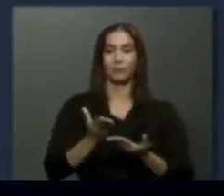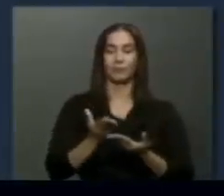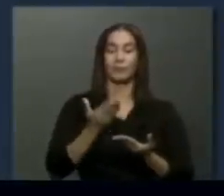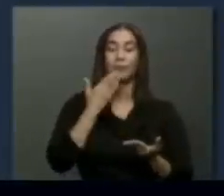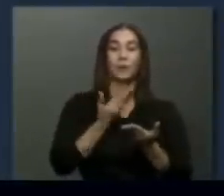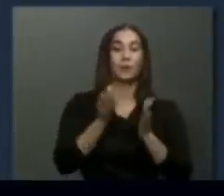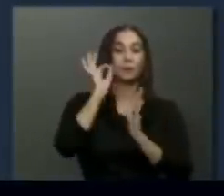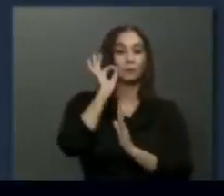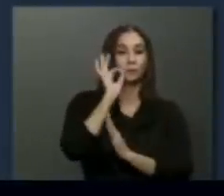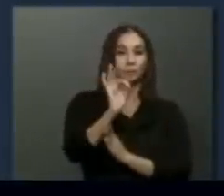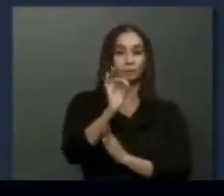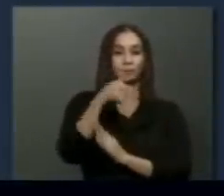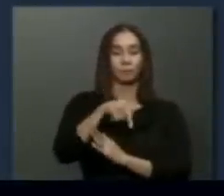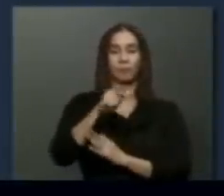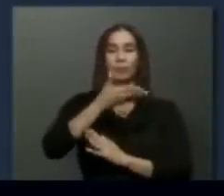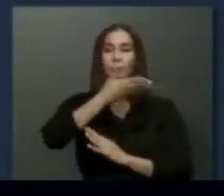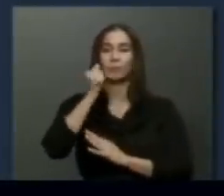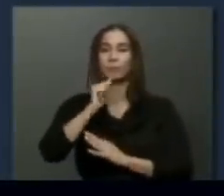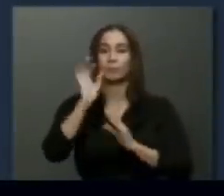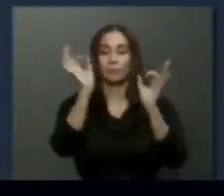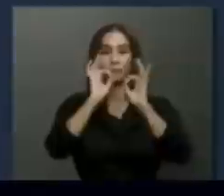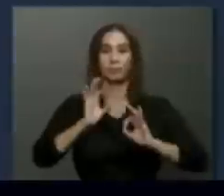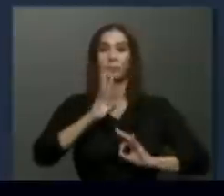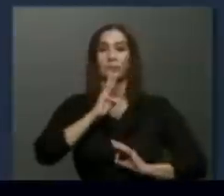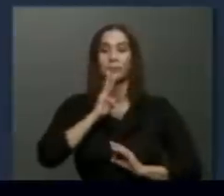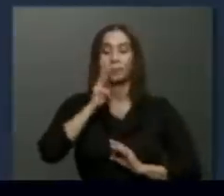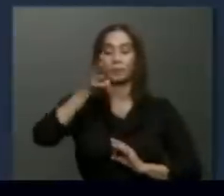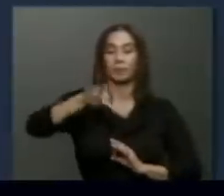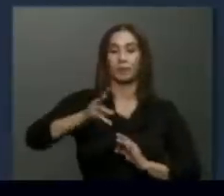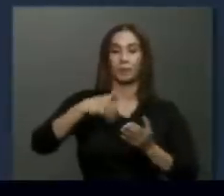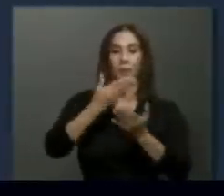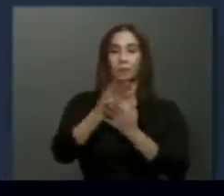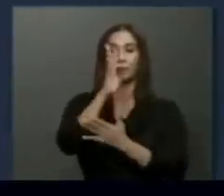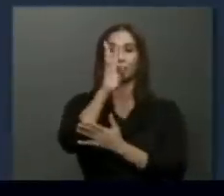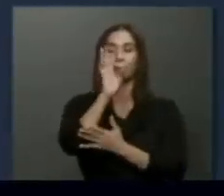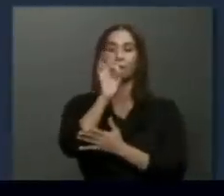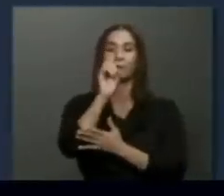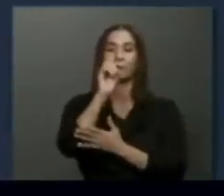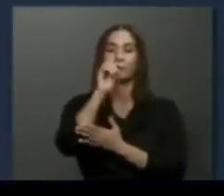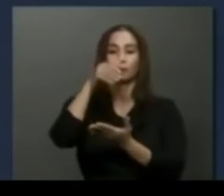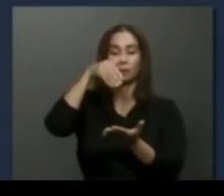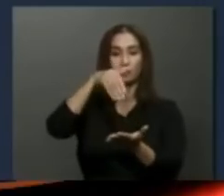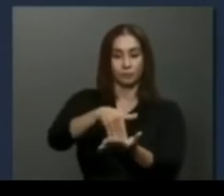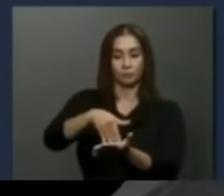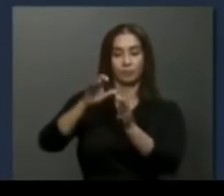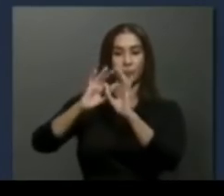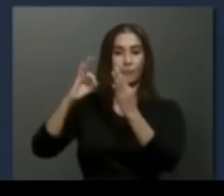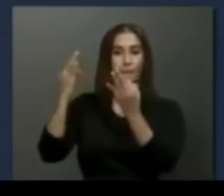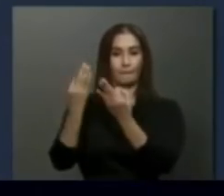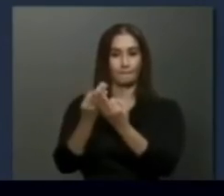bueno señalar que hemos mejorado la calidad del agua que le llega a 900.000 familias,